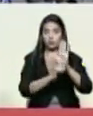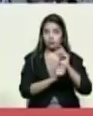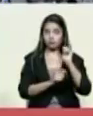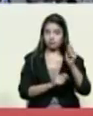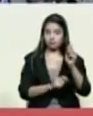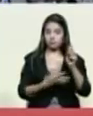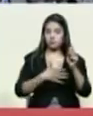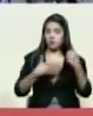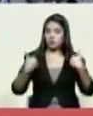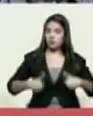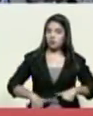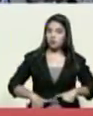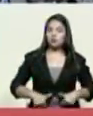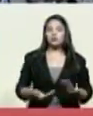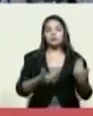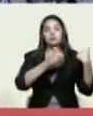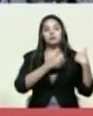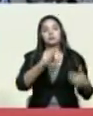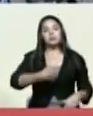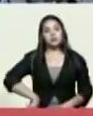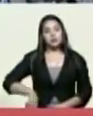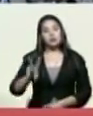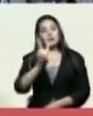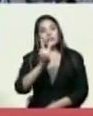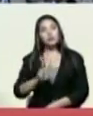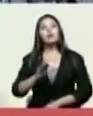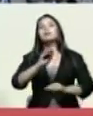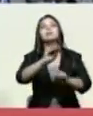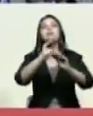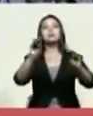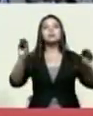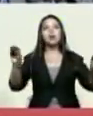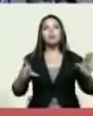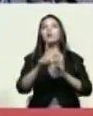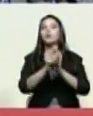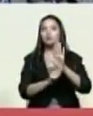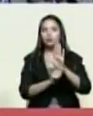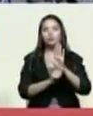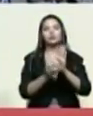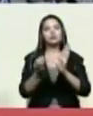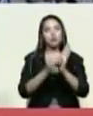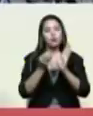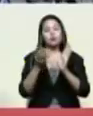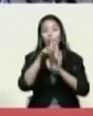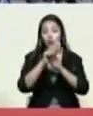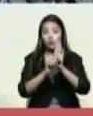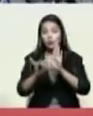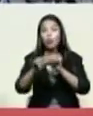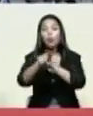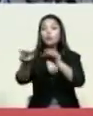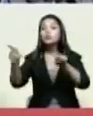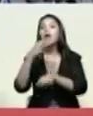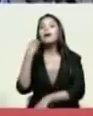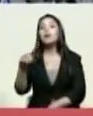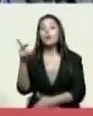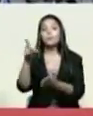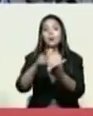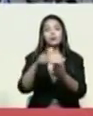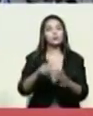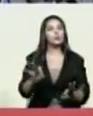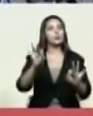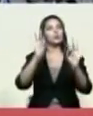uso de sus atribuciones como presidente de la República, convoca al poder constituyente originario, donde ustedes los jóvenes son